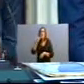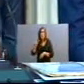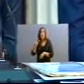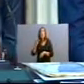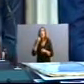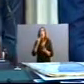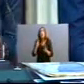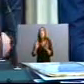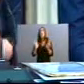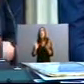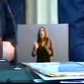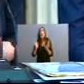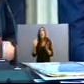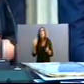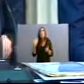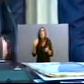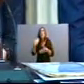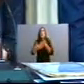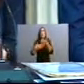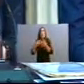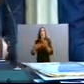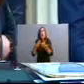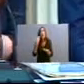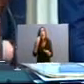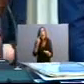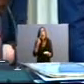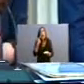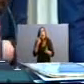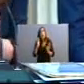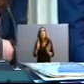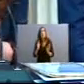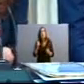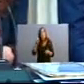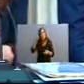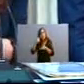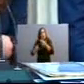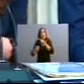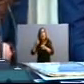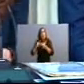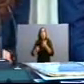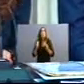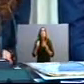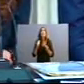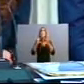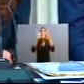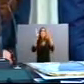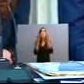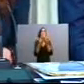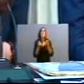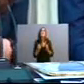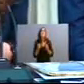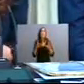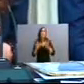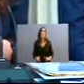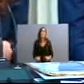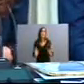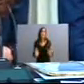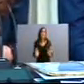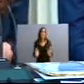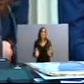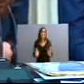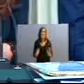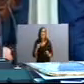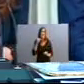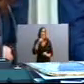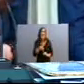puerto y puedan arribar, porque el mundo necesita paz. Si a este